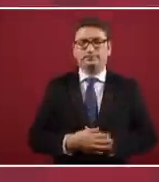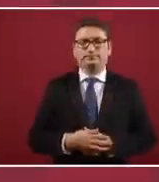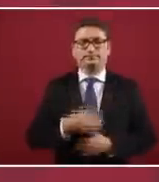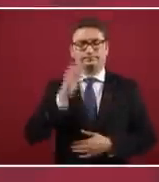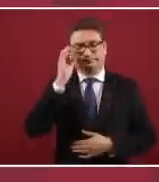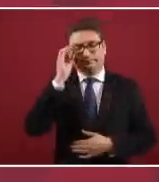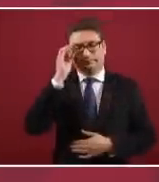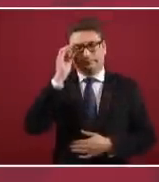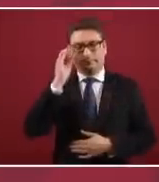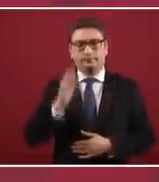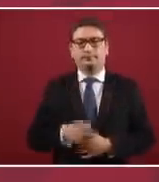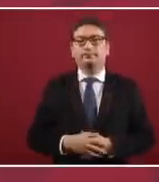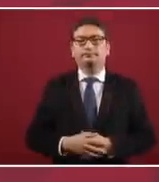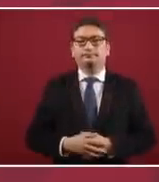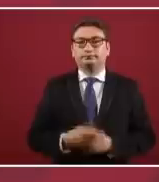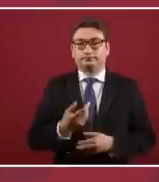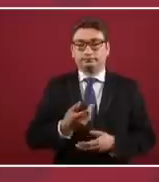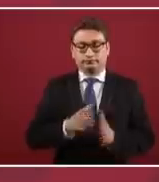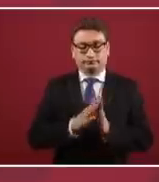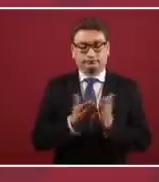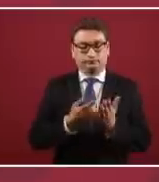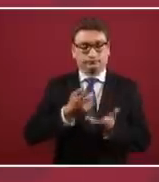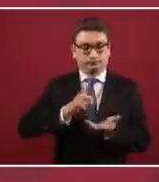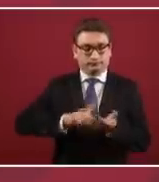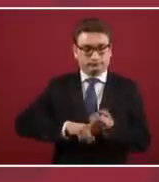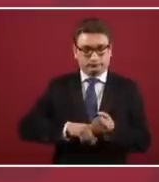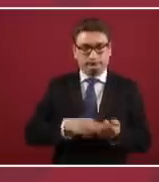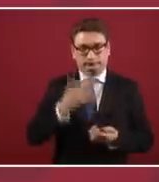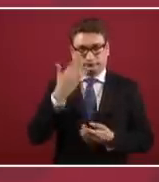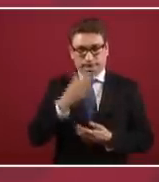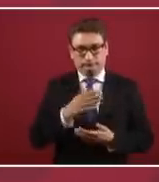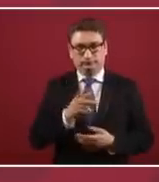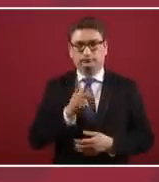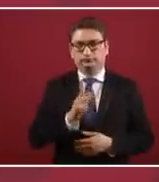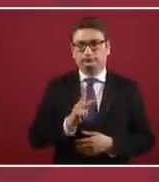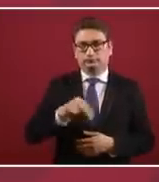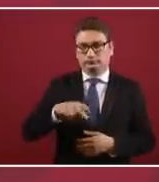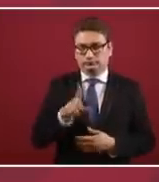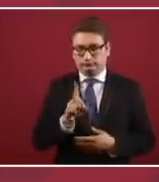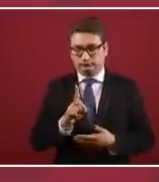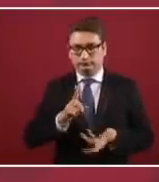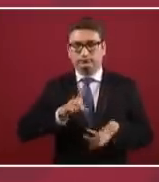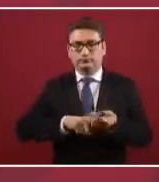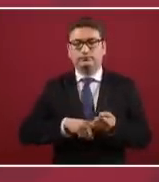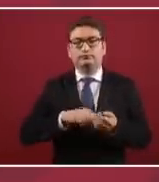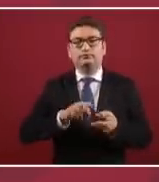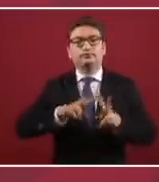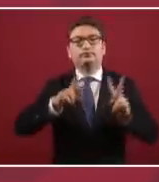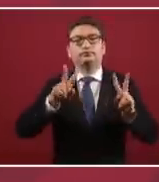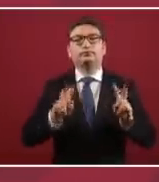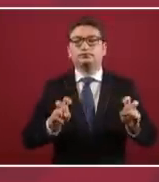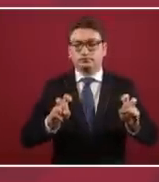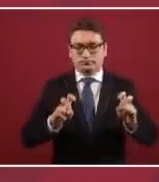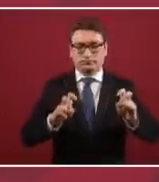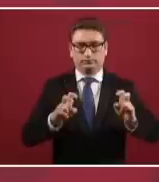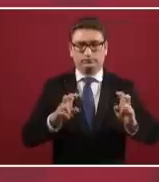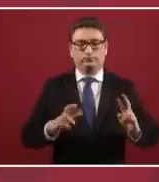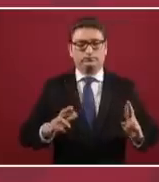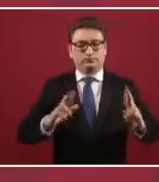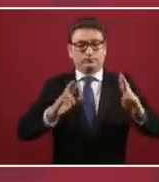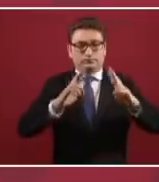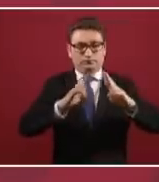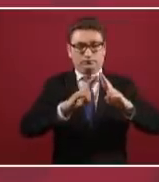habla de la libertad religiosa y al mismo tiempo del Estado laico,